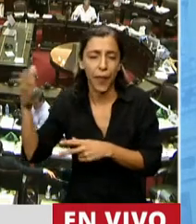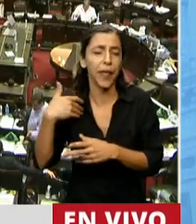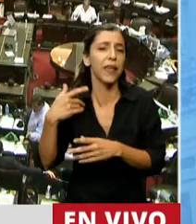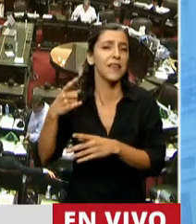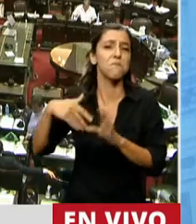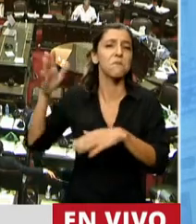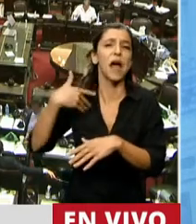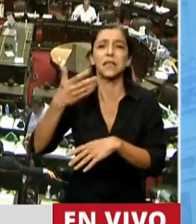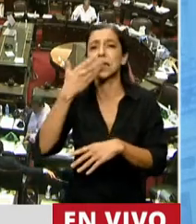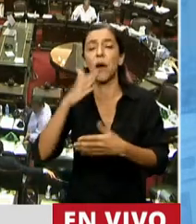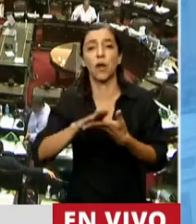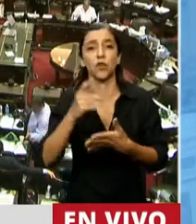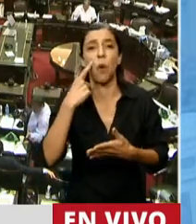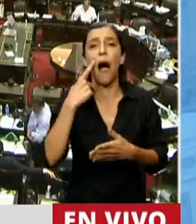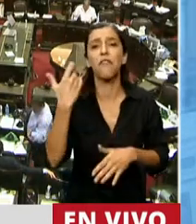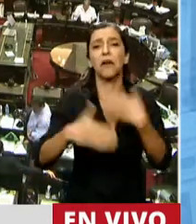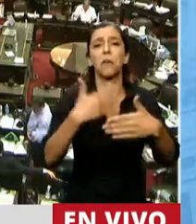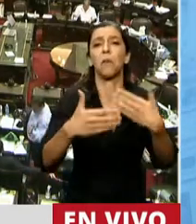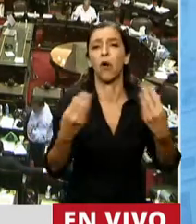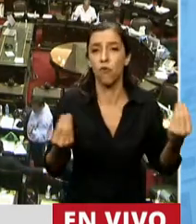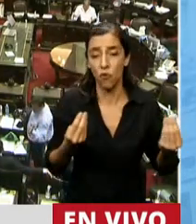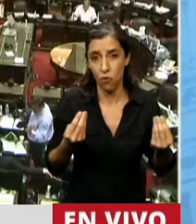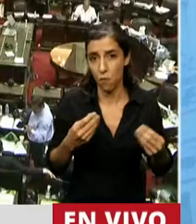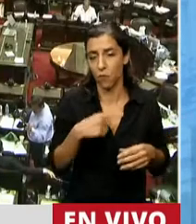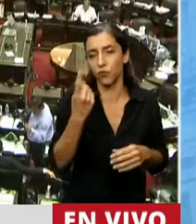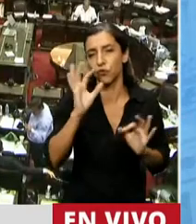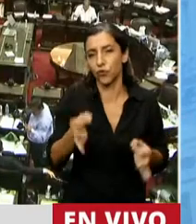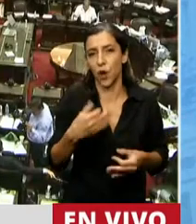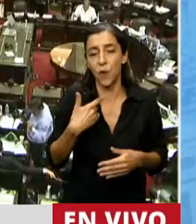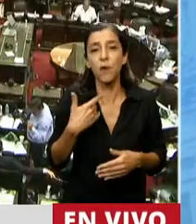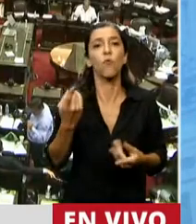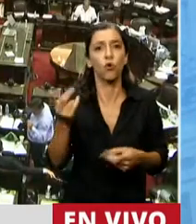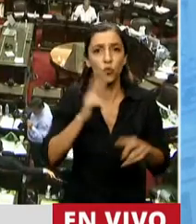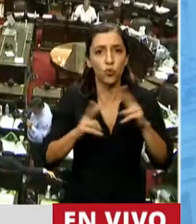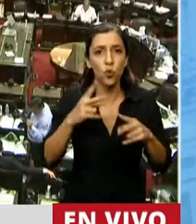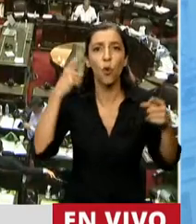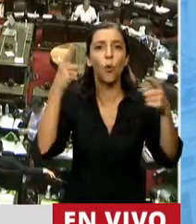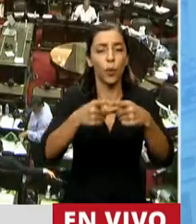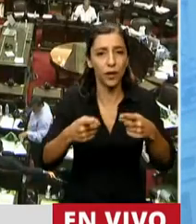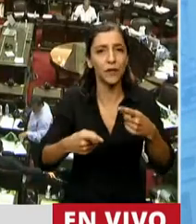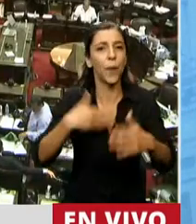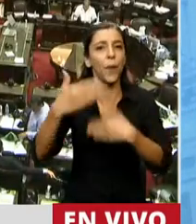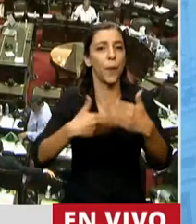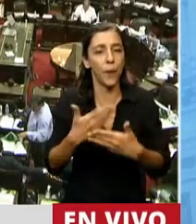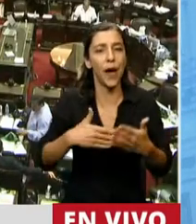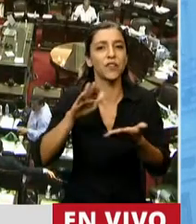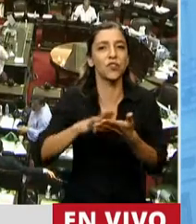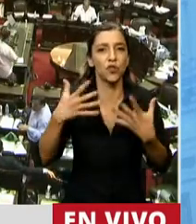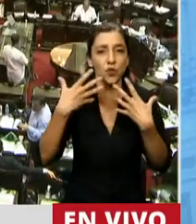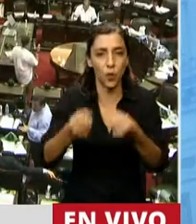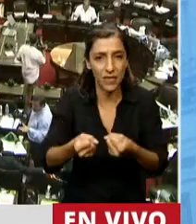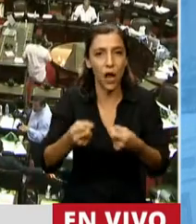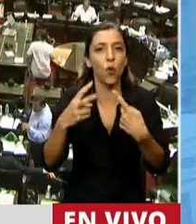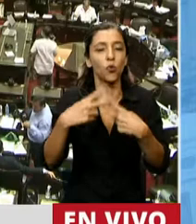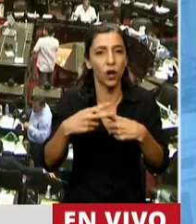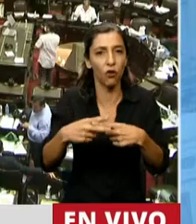mundo está en proceso de envejecimiento. En realidad, gracias a los avances en materia de salud, tecnología científica, las expectativas de vida se ha alargado.